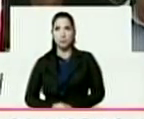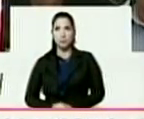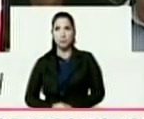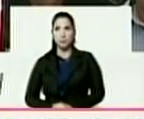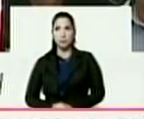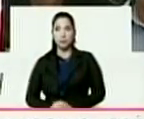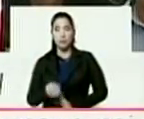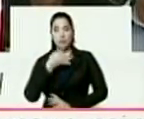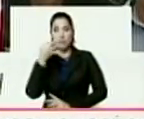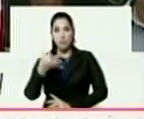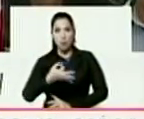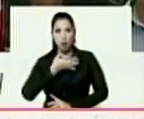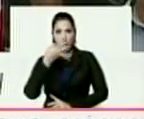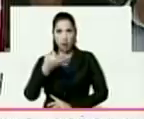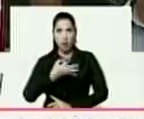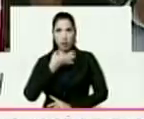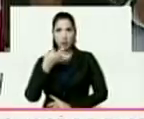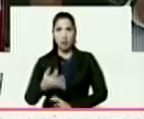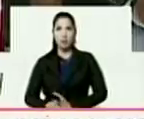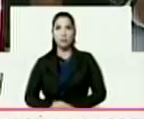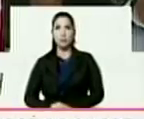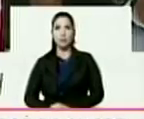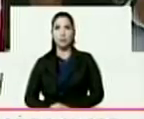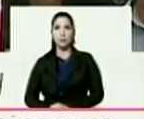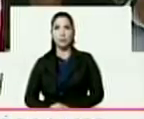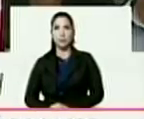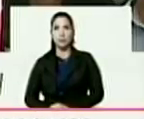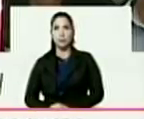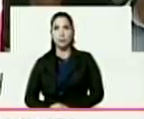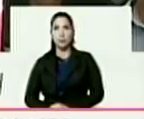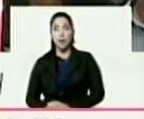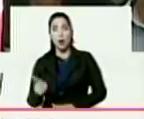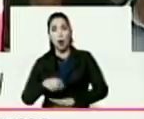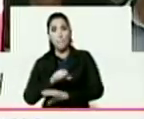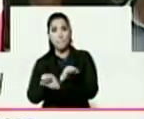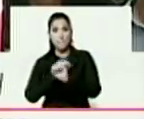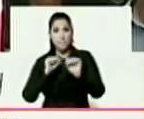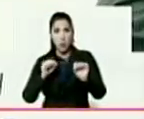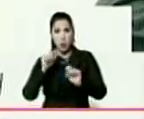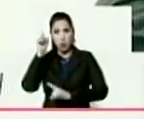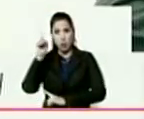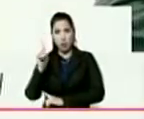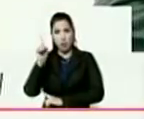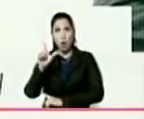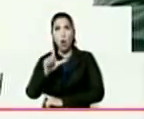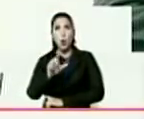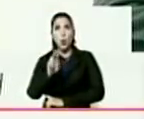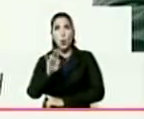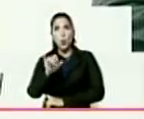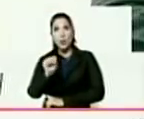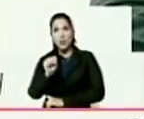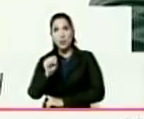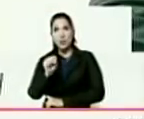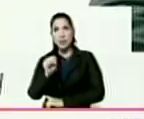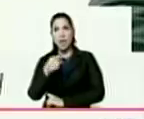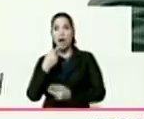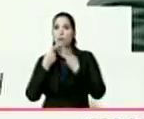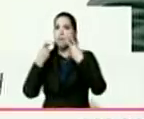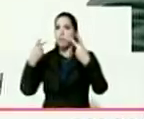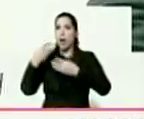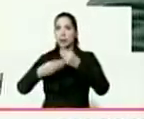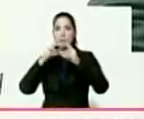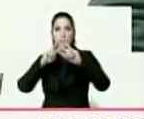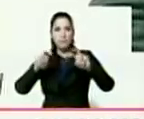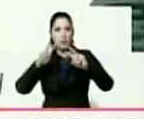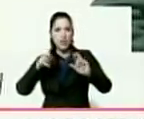buenas tardes brutos barrios sucre televisión en horas de la mañana el diputado luis parra declaró que se están haciendo las investigaciones